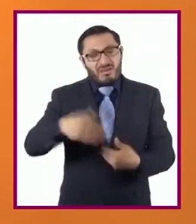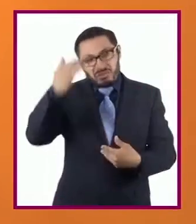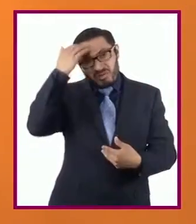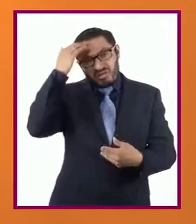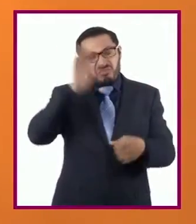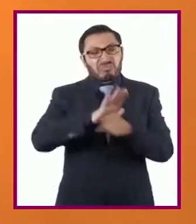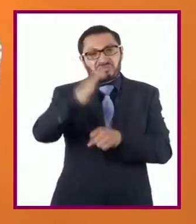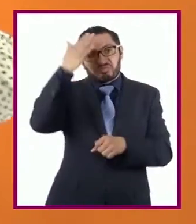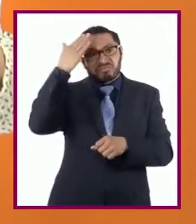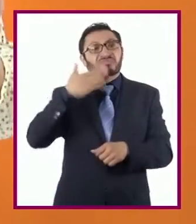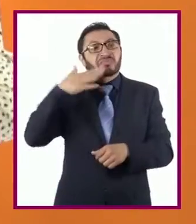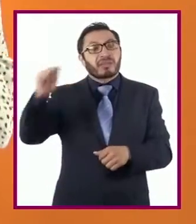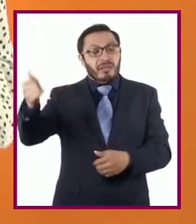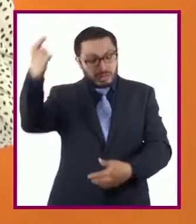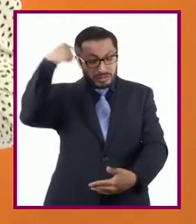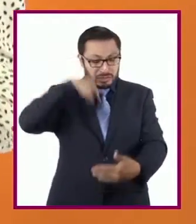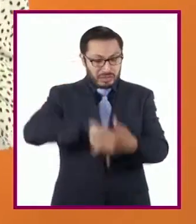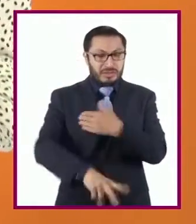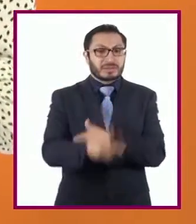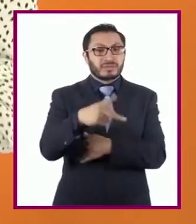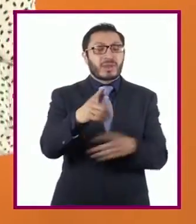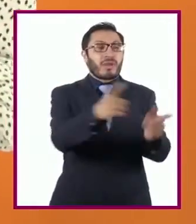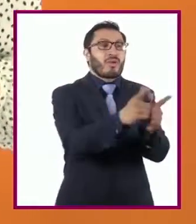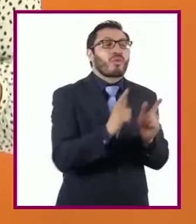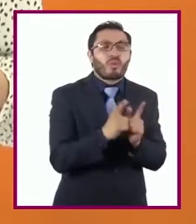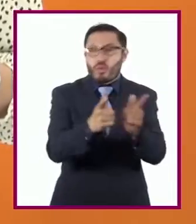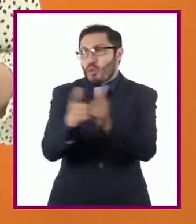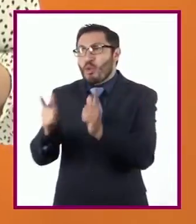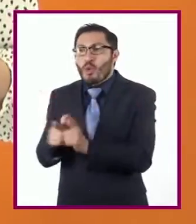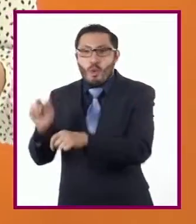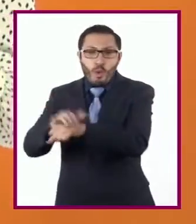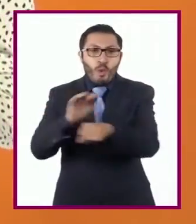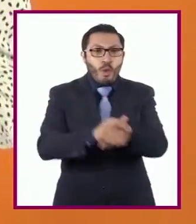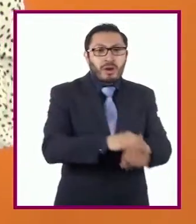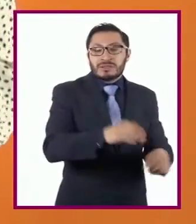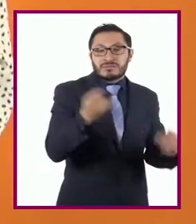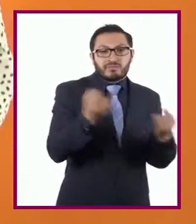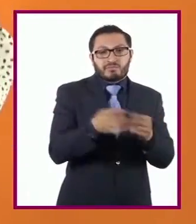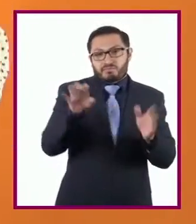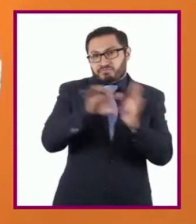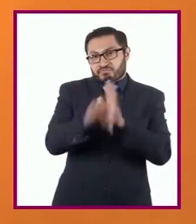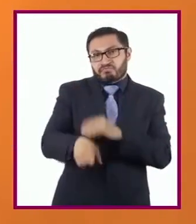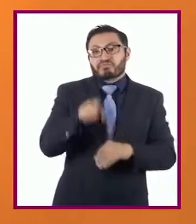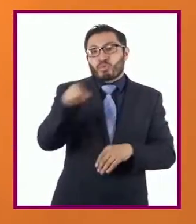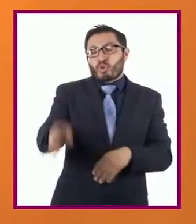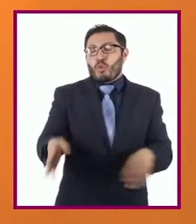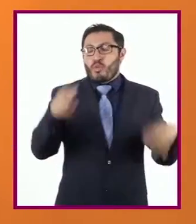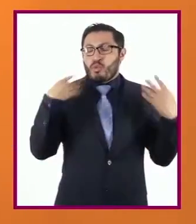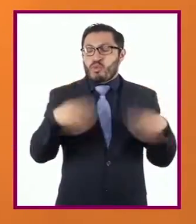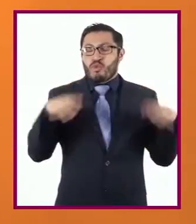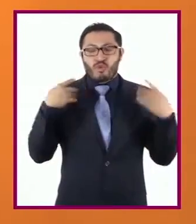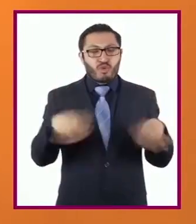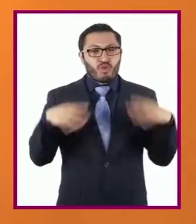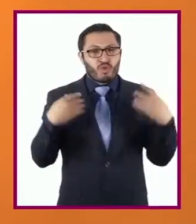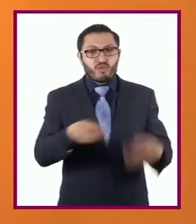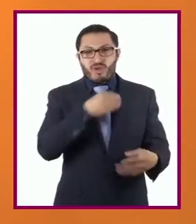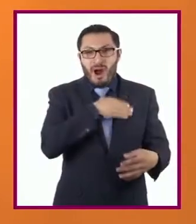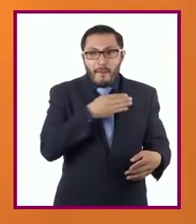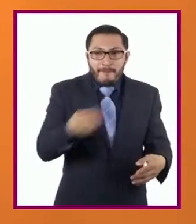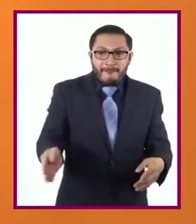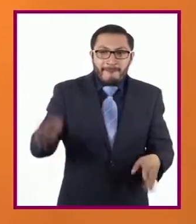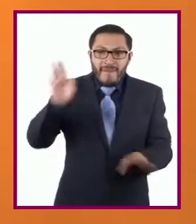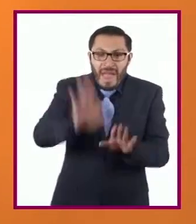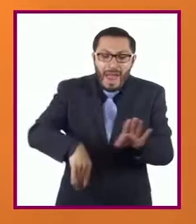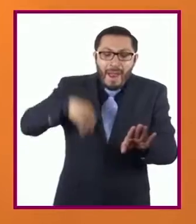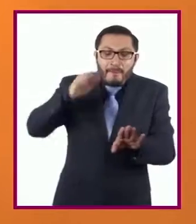internas, pero los grupos de amigos también nos dicen, oye, tú eres muy bueno en la patineta, es que tú eres muy bueno en matemáticas, es que tú eres muy bueno,